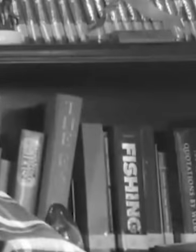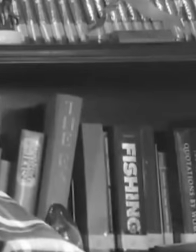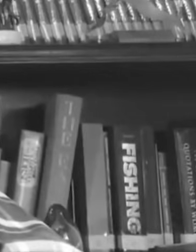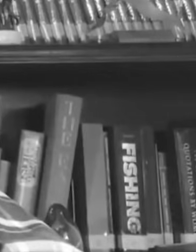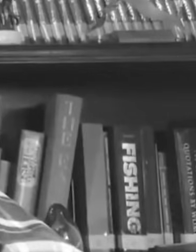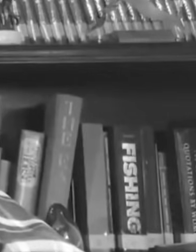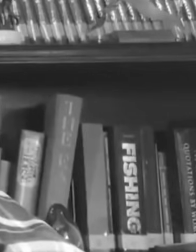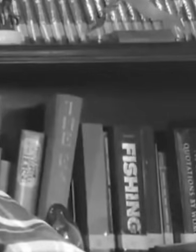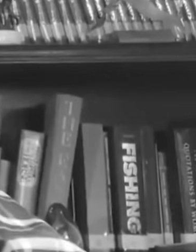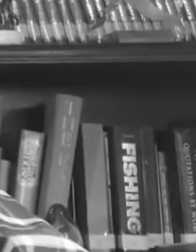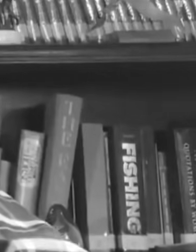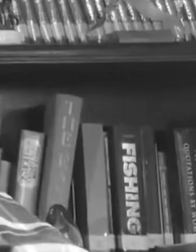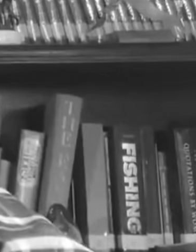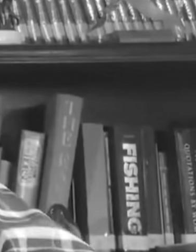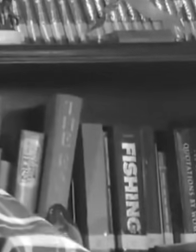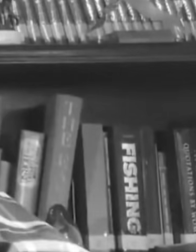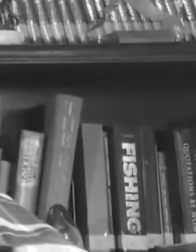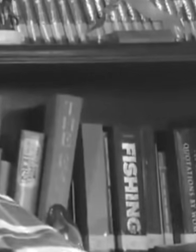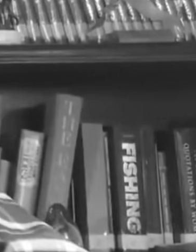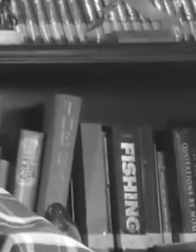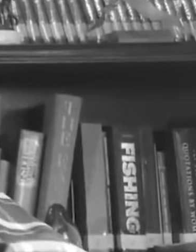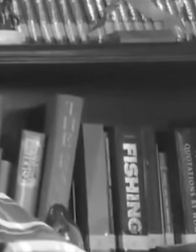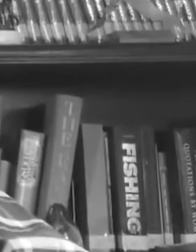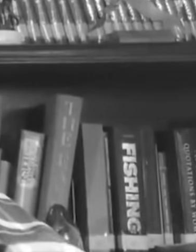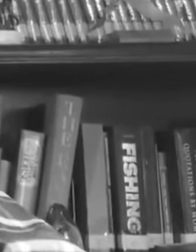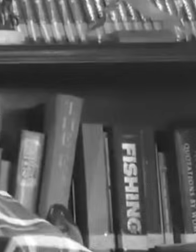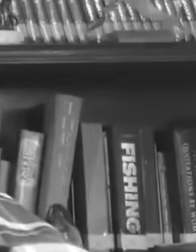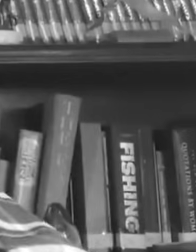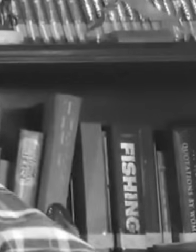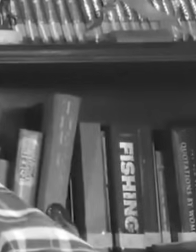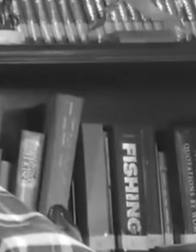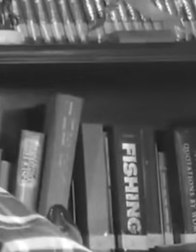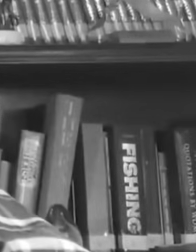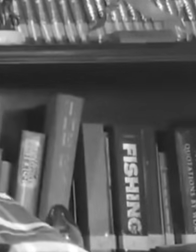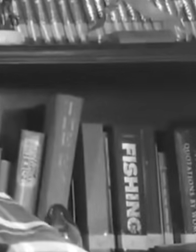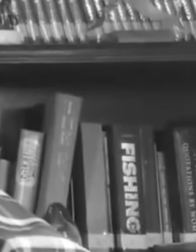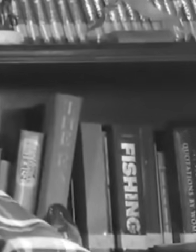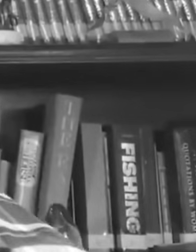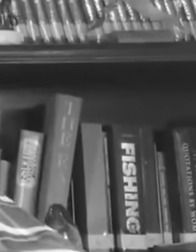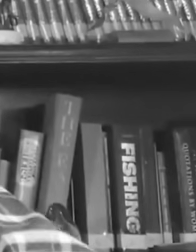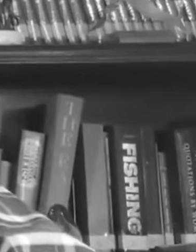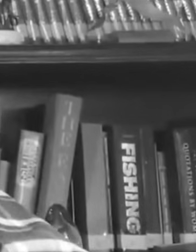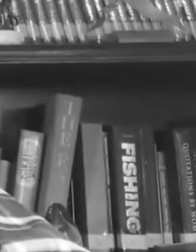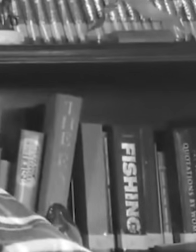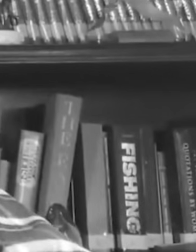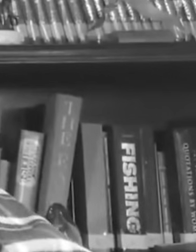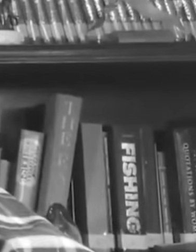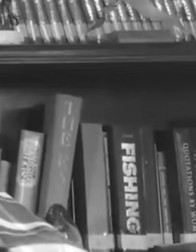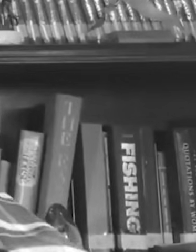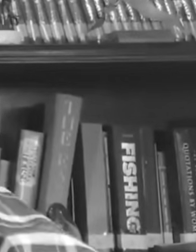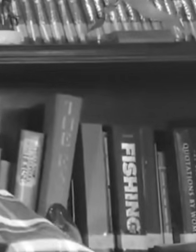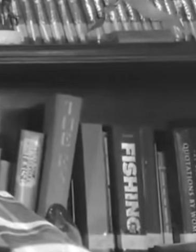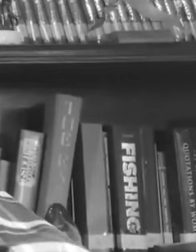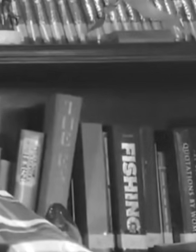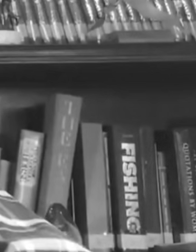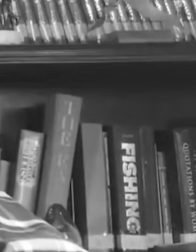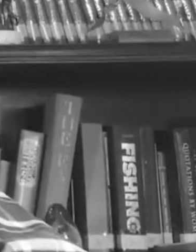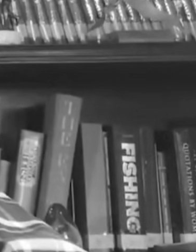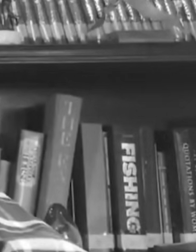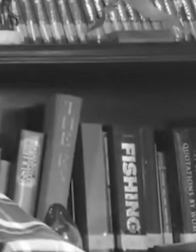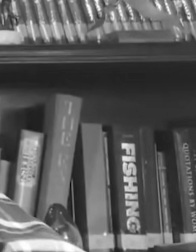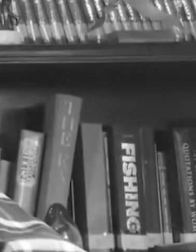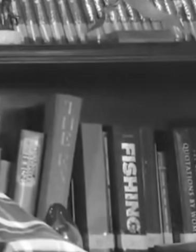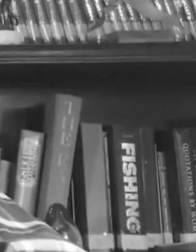Por tanto, yo te pido que junto con Xóchitl vayamos por este nuevo México espectacular que